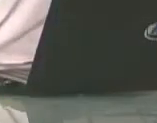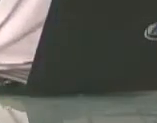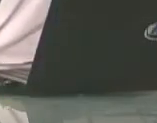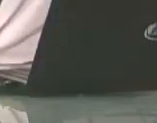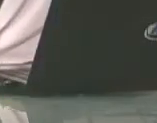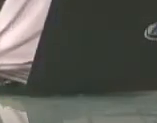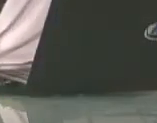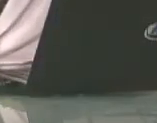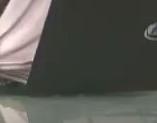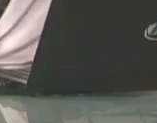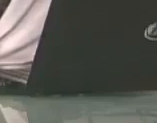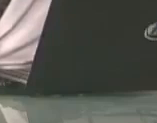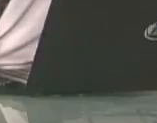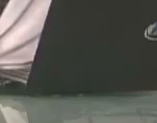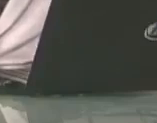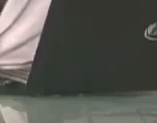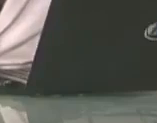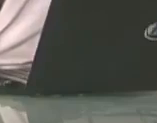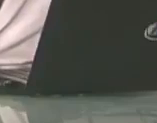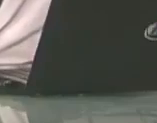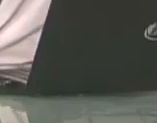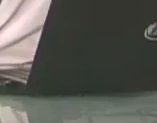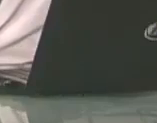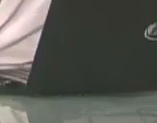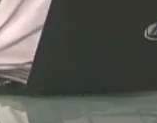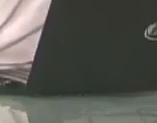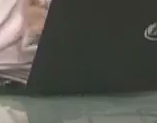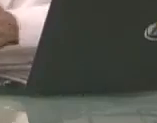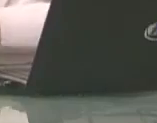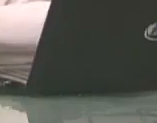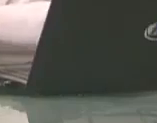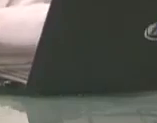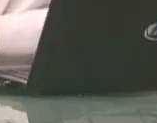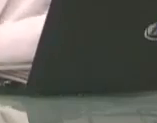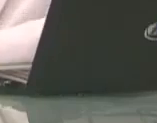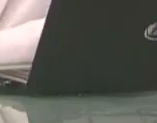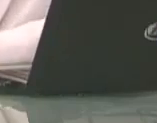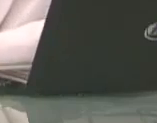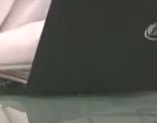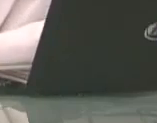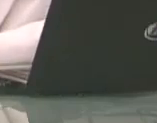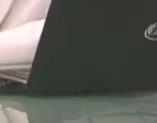culmina entonces el acto de proclamación del PPT a la reelección del presidente Nicolás Maduro. Así es.